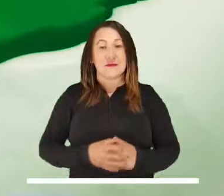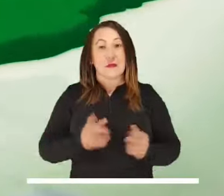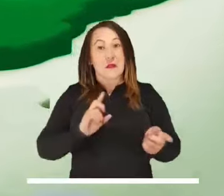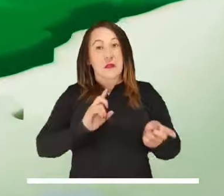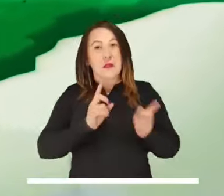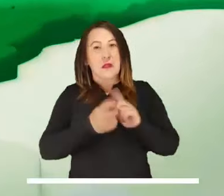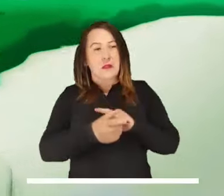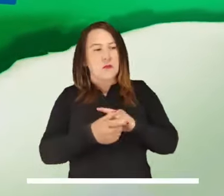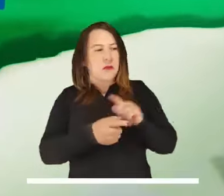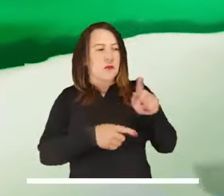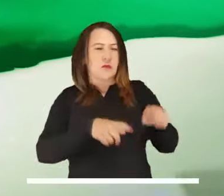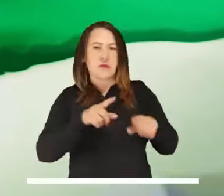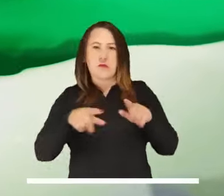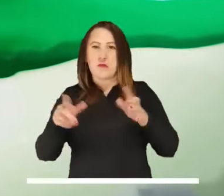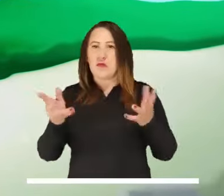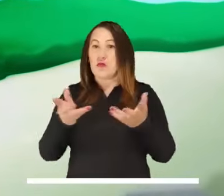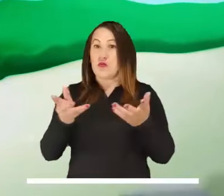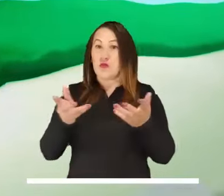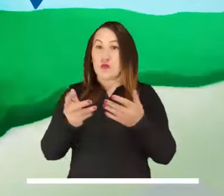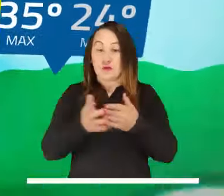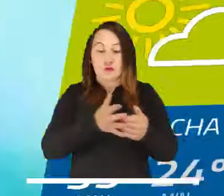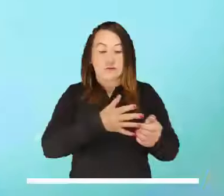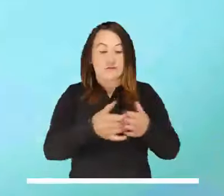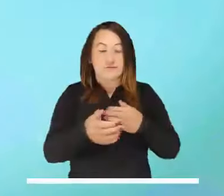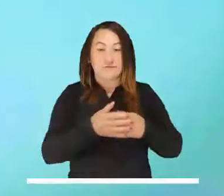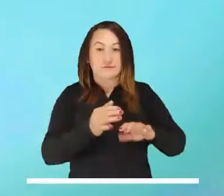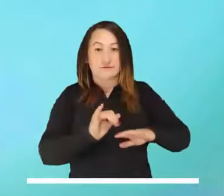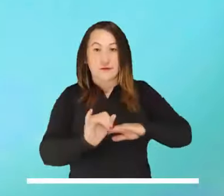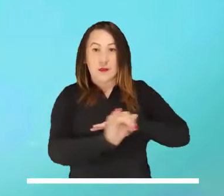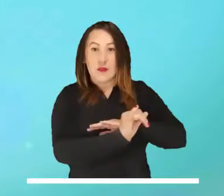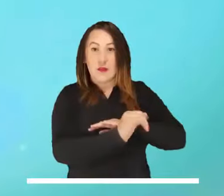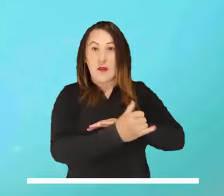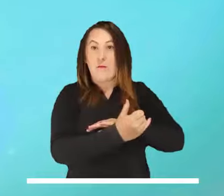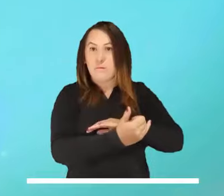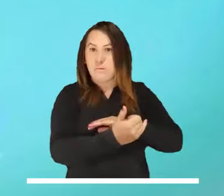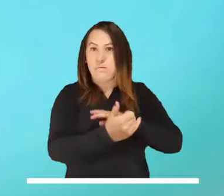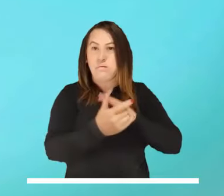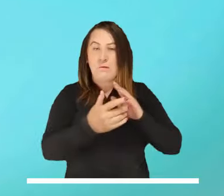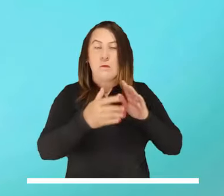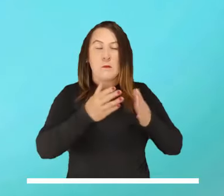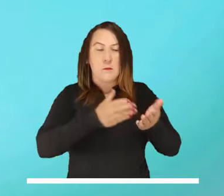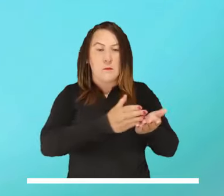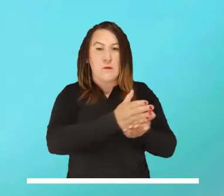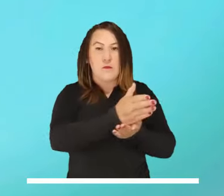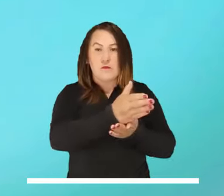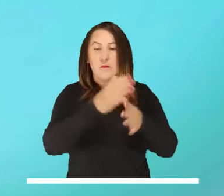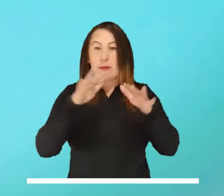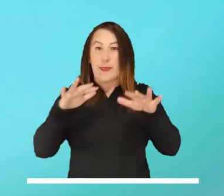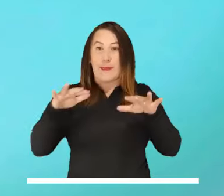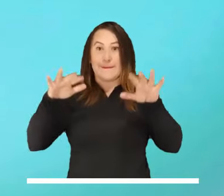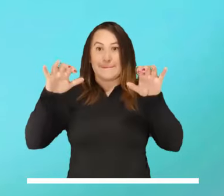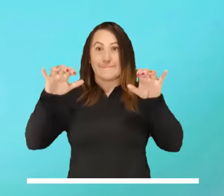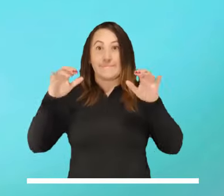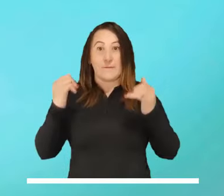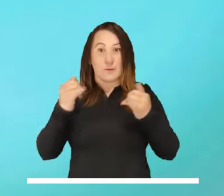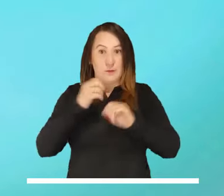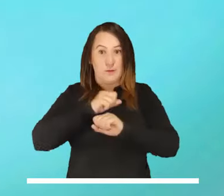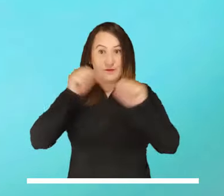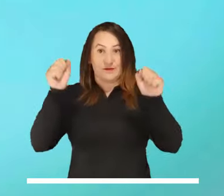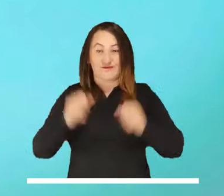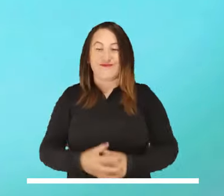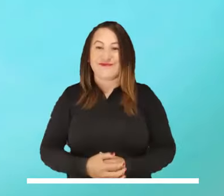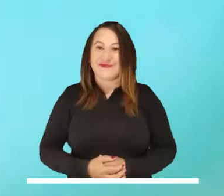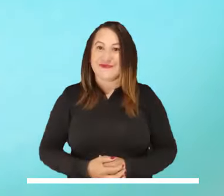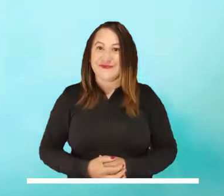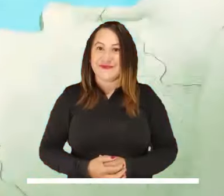región. Pocos cambios le esperan a las islas de San Andrés y Providencia, donde también el tiempo seco se mantendrá